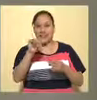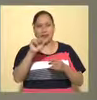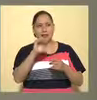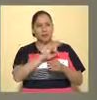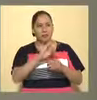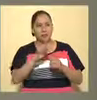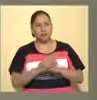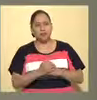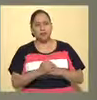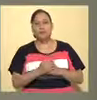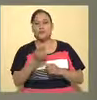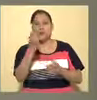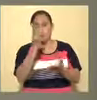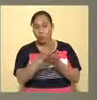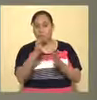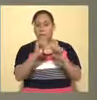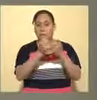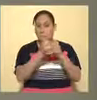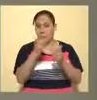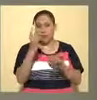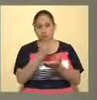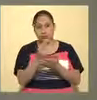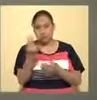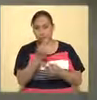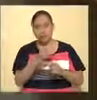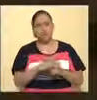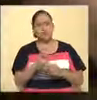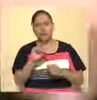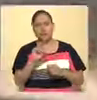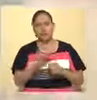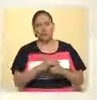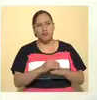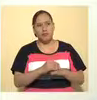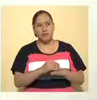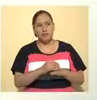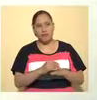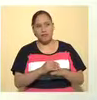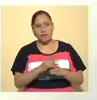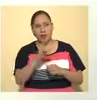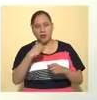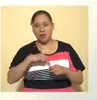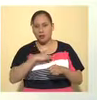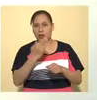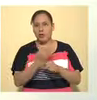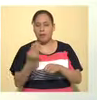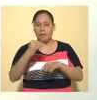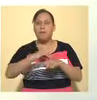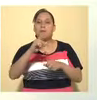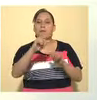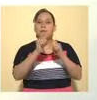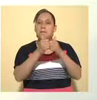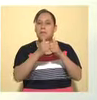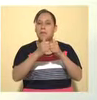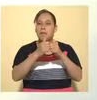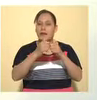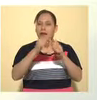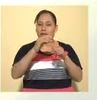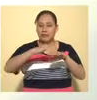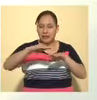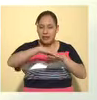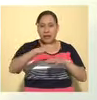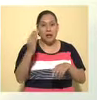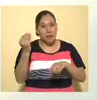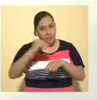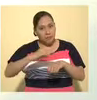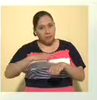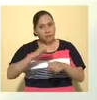No necesariamente tiene que ser con el pan. No, exacto. Muy al estilo aquí, americano. Bueno, como ya le pusimos un poquito de pan molido, vamos ya, a tratar también de no agregarle